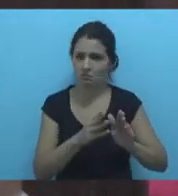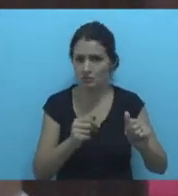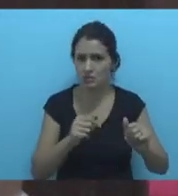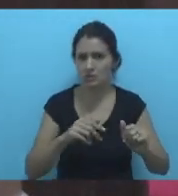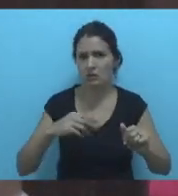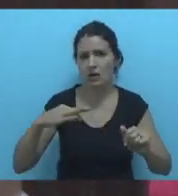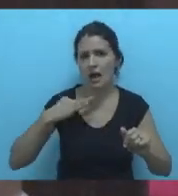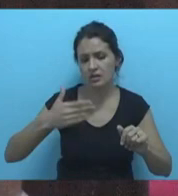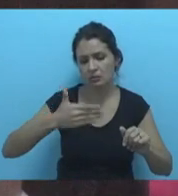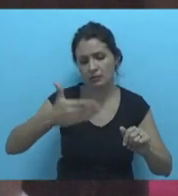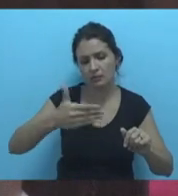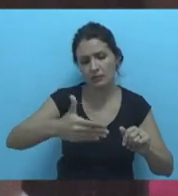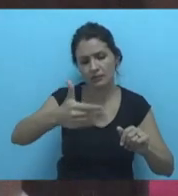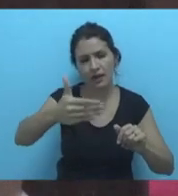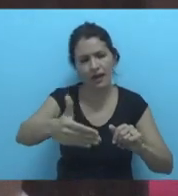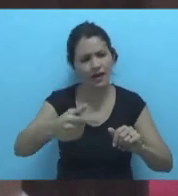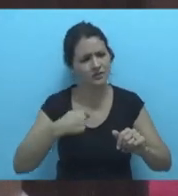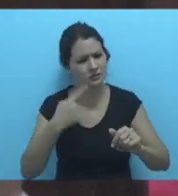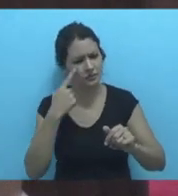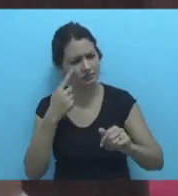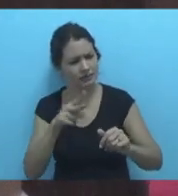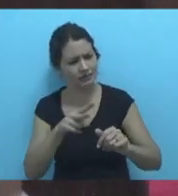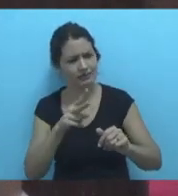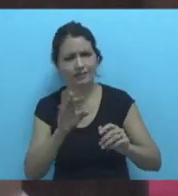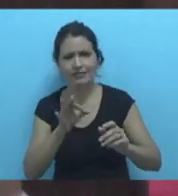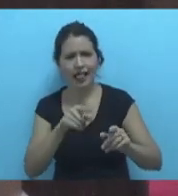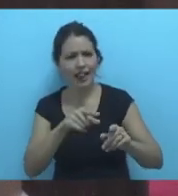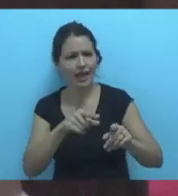años. Saber que a sus 96 años,